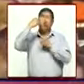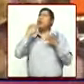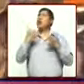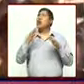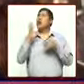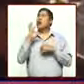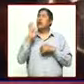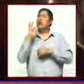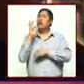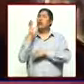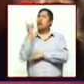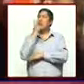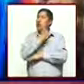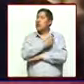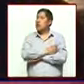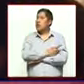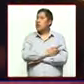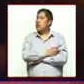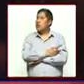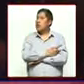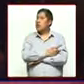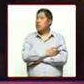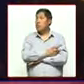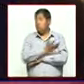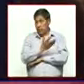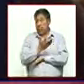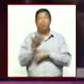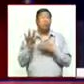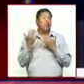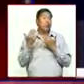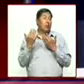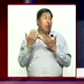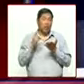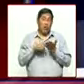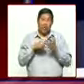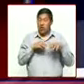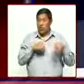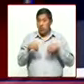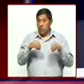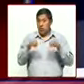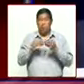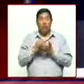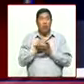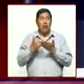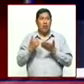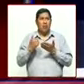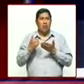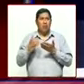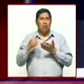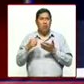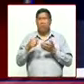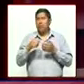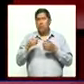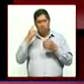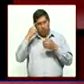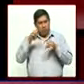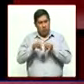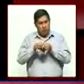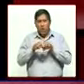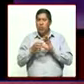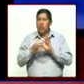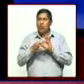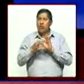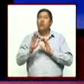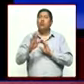cumple 9 días. Muy bien, entonces estamos apreciando esta movilización por parte de sectores sociales, Pacto de Unidad